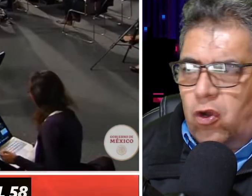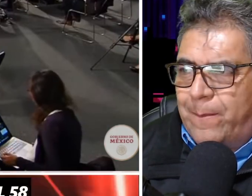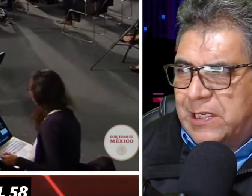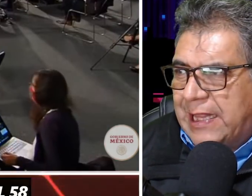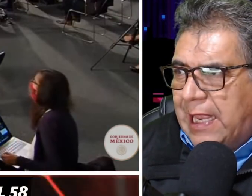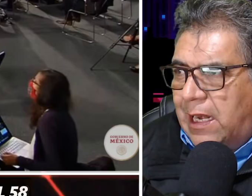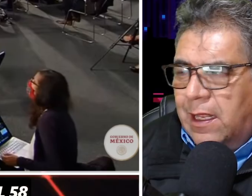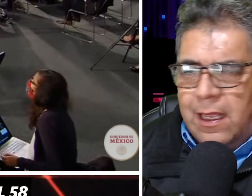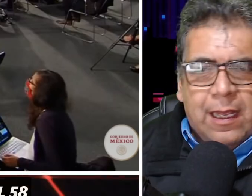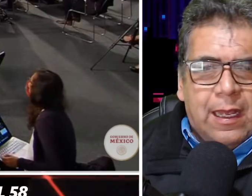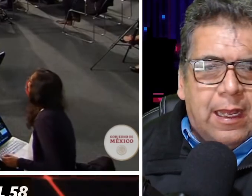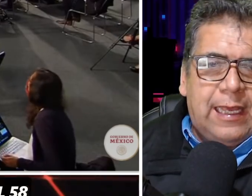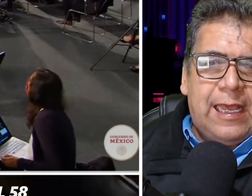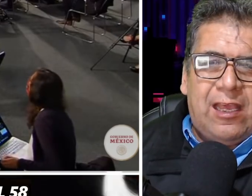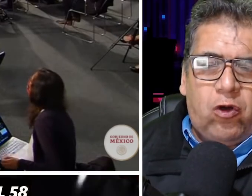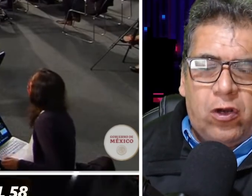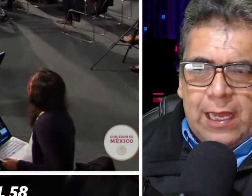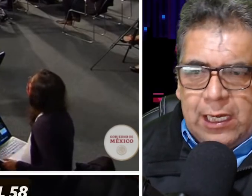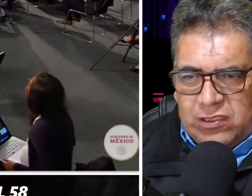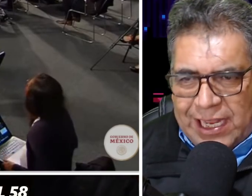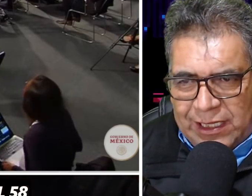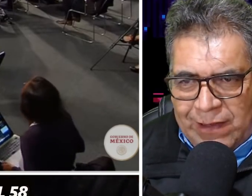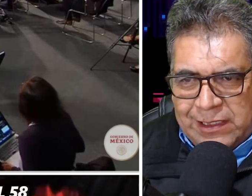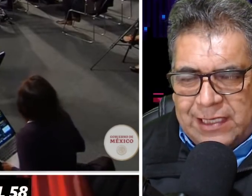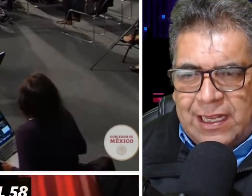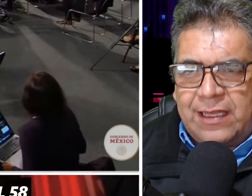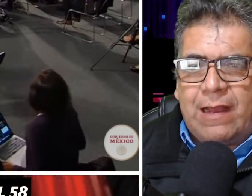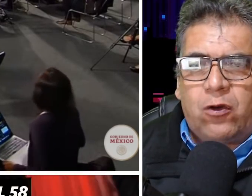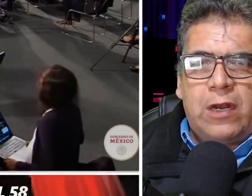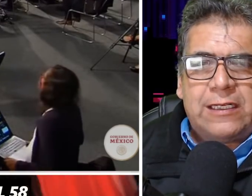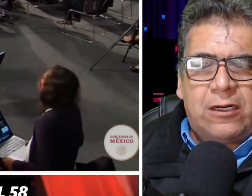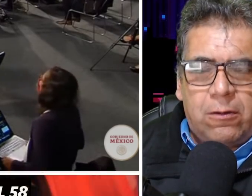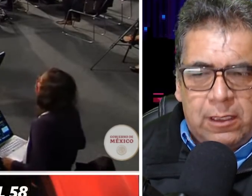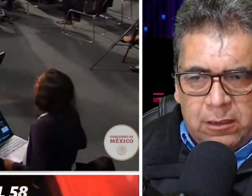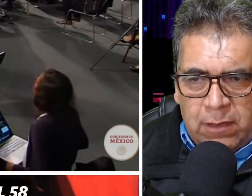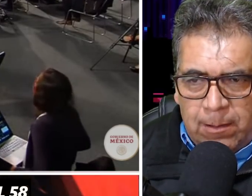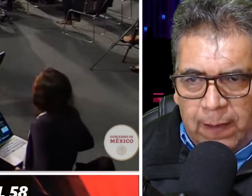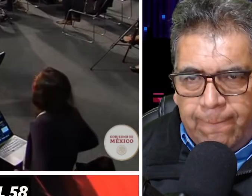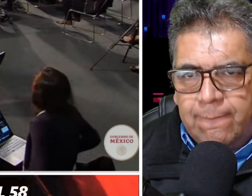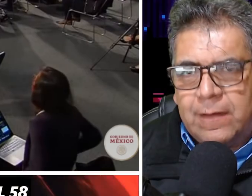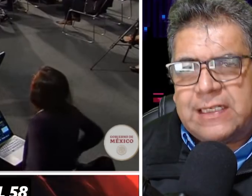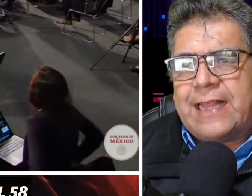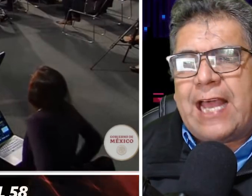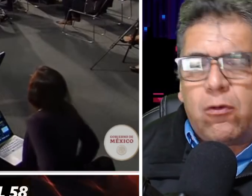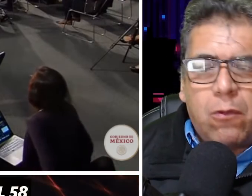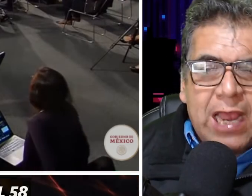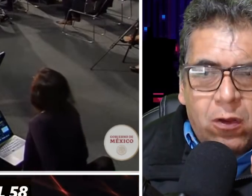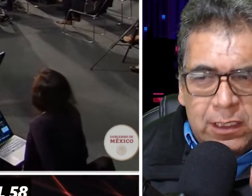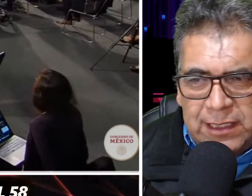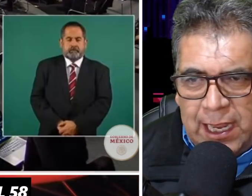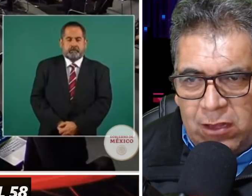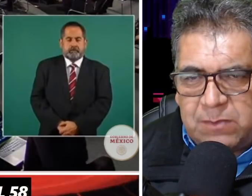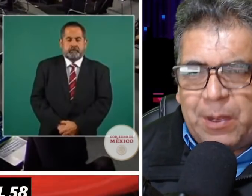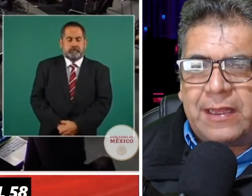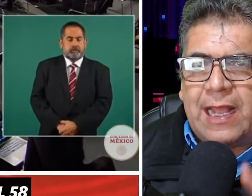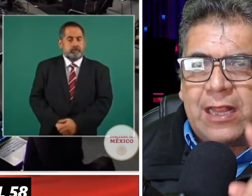Hugo López-Gatell. Hay que recordar que los activistas antivacunas del COVID-19 se han dado vuelo